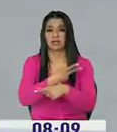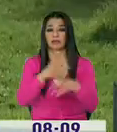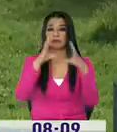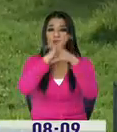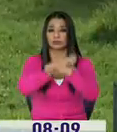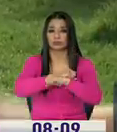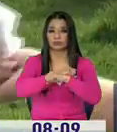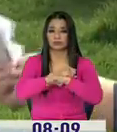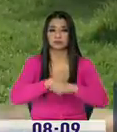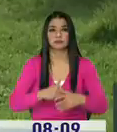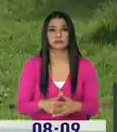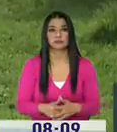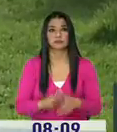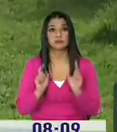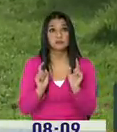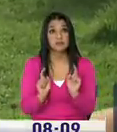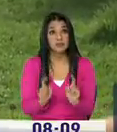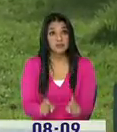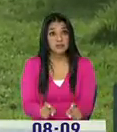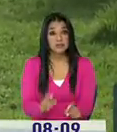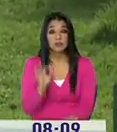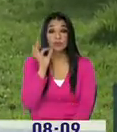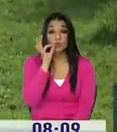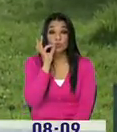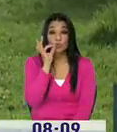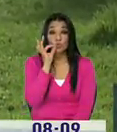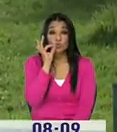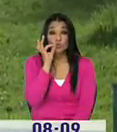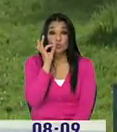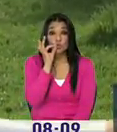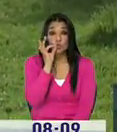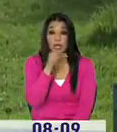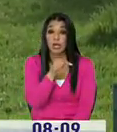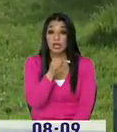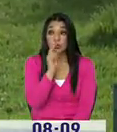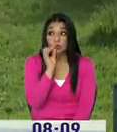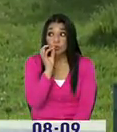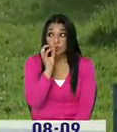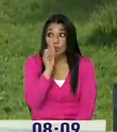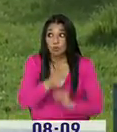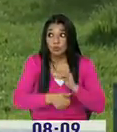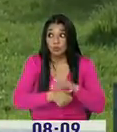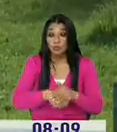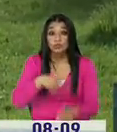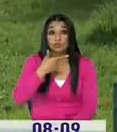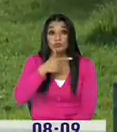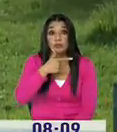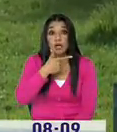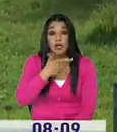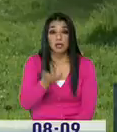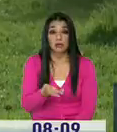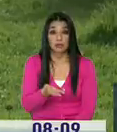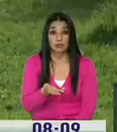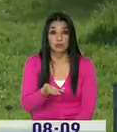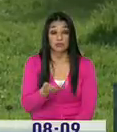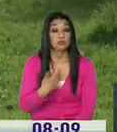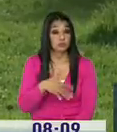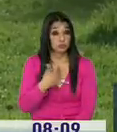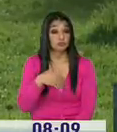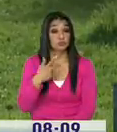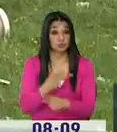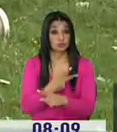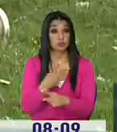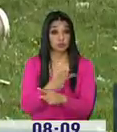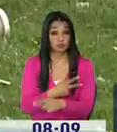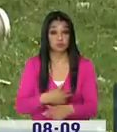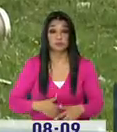noches. Y aquí a veces se ponen los fumones, los chumados, todo eso. Hacen, claro, es bien